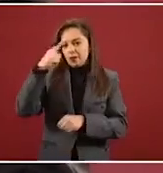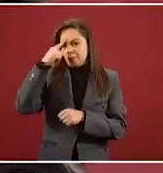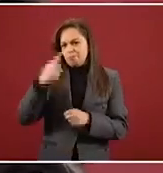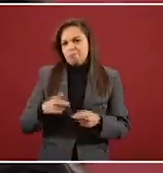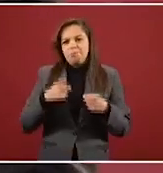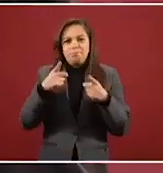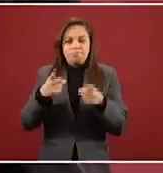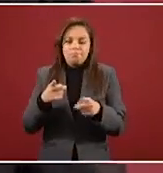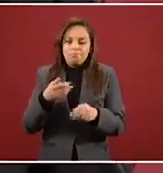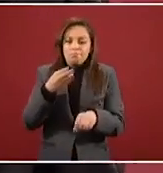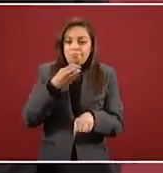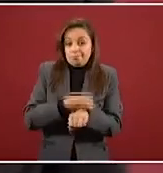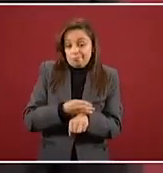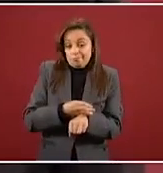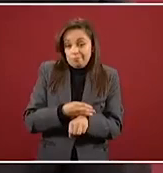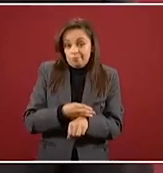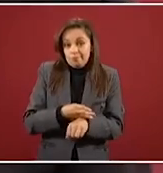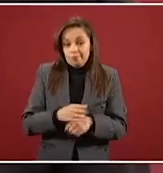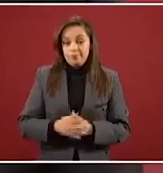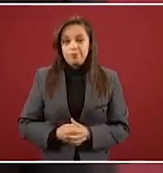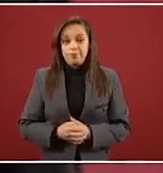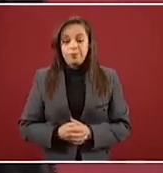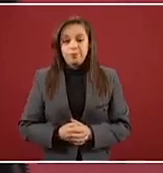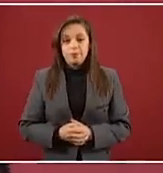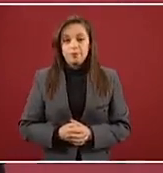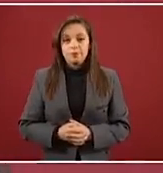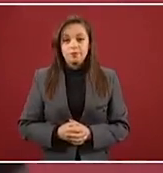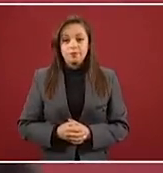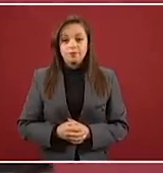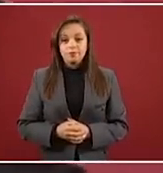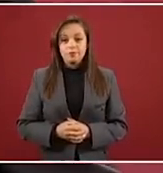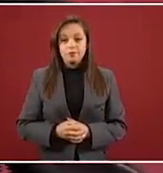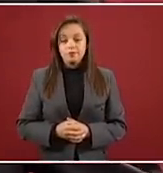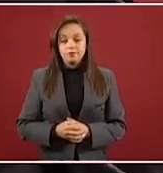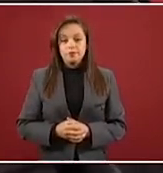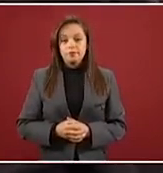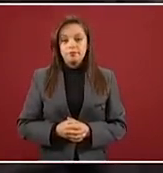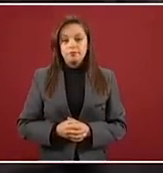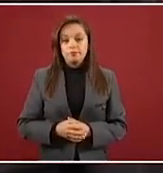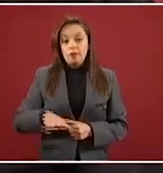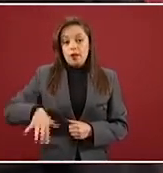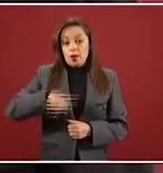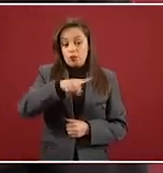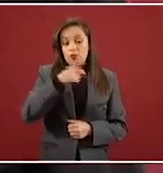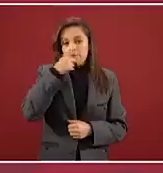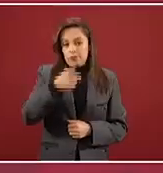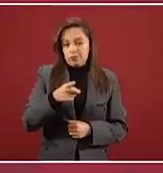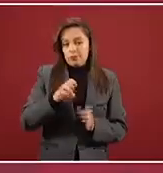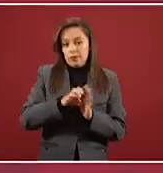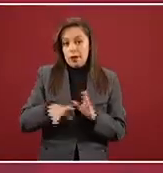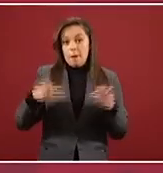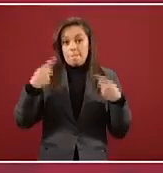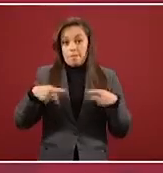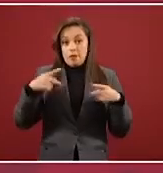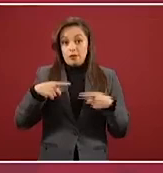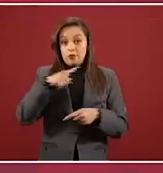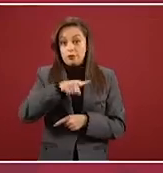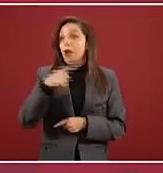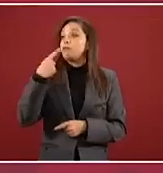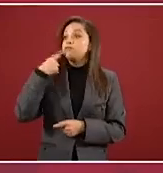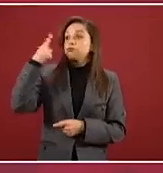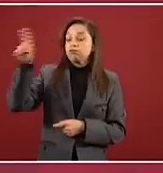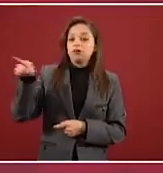como tú dices, ellos, los acusados, tienen sus derechos